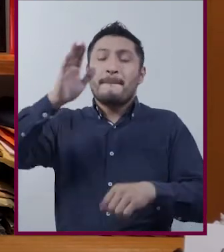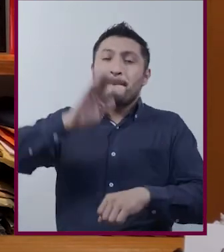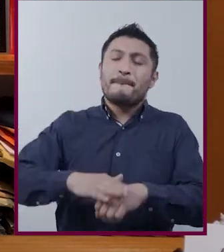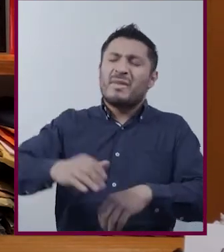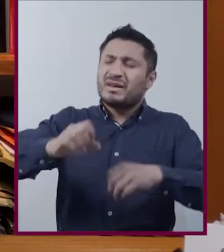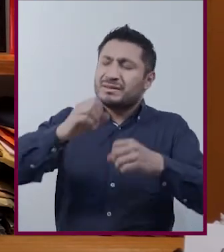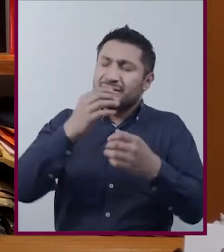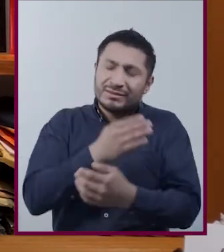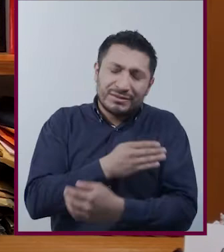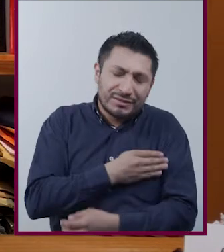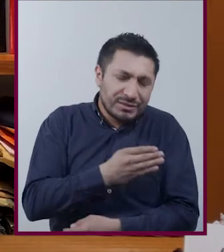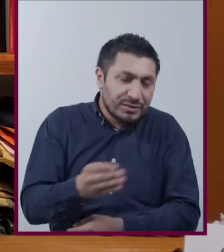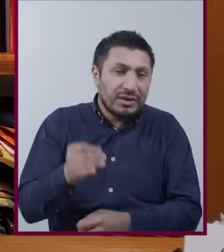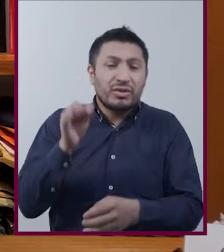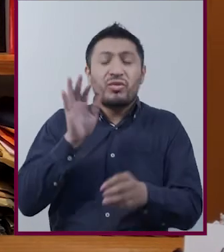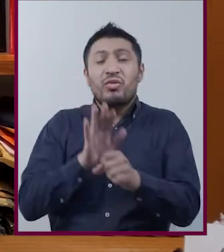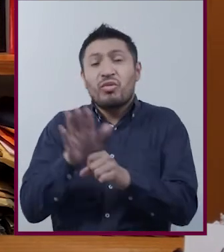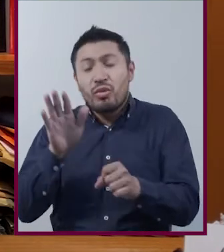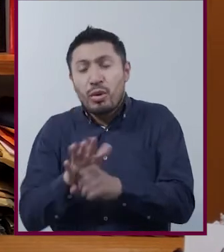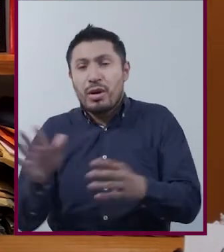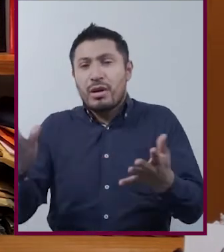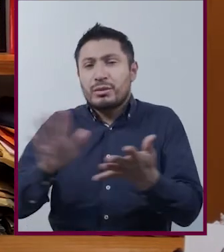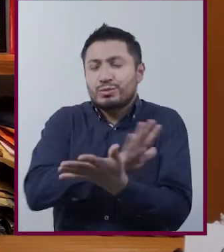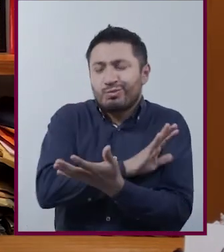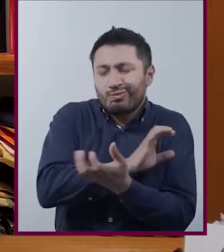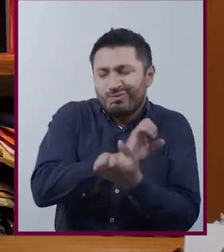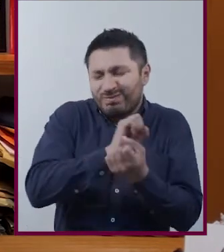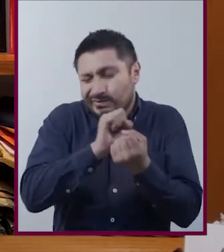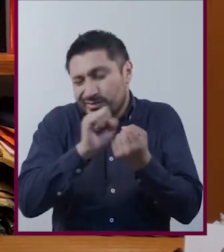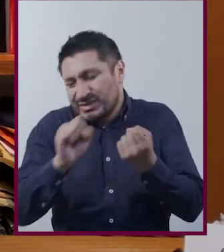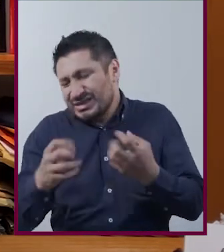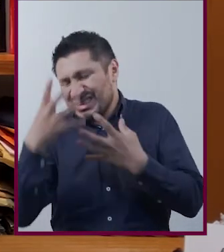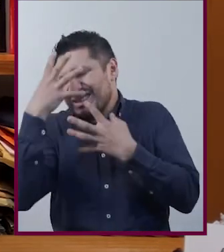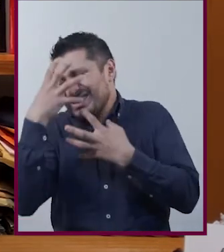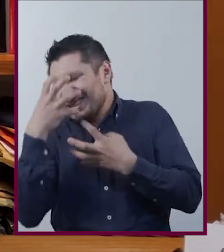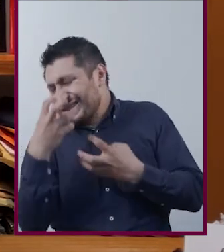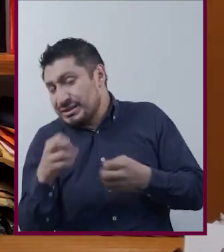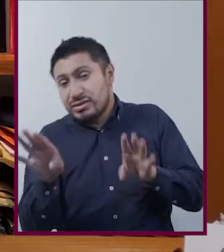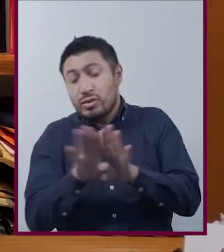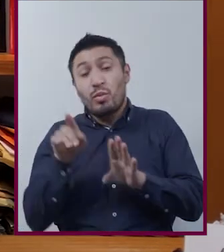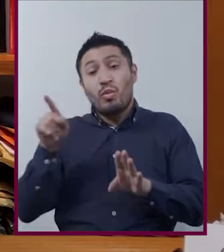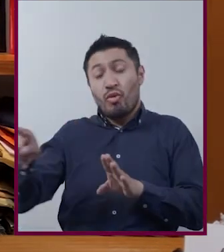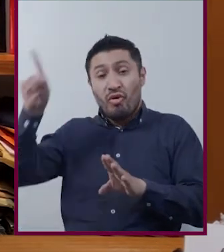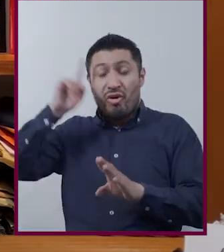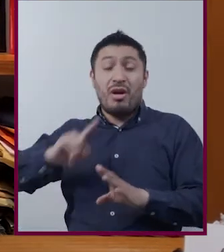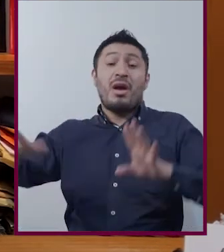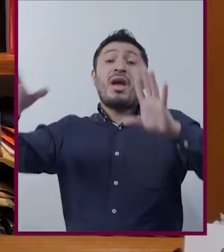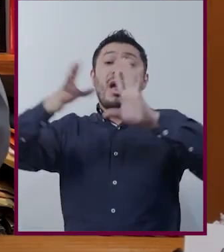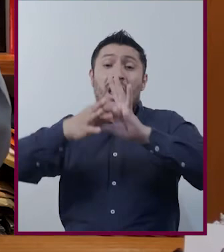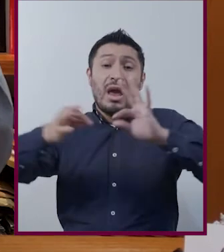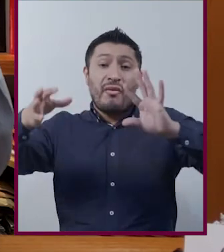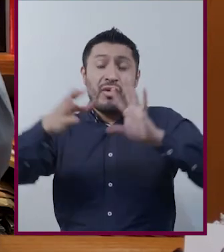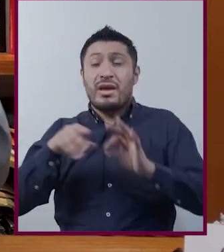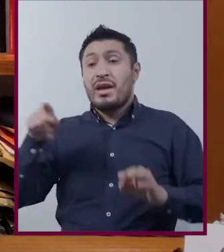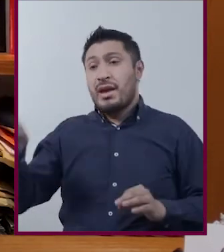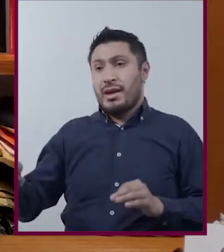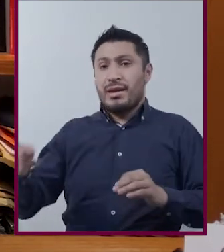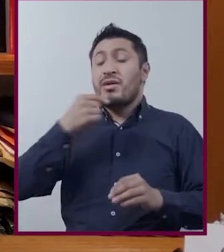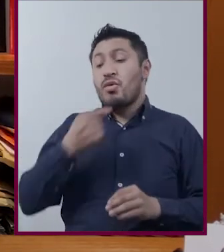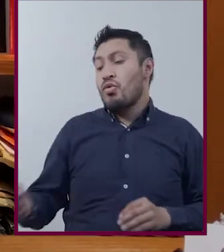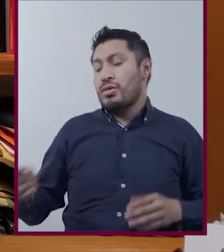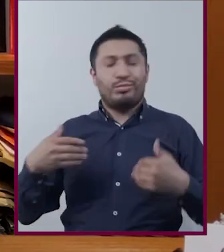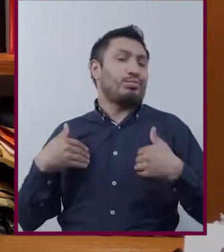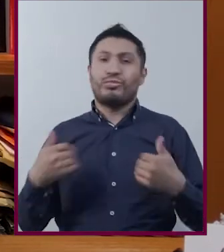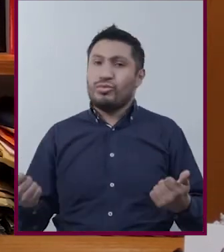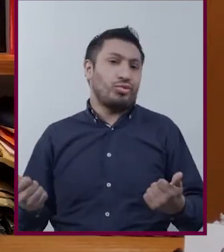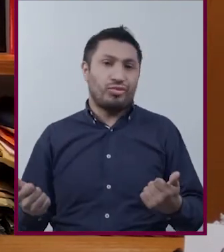conmovedor que los desastres, las tragedias contados por alguien que no los entiende del todo,